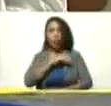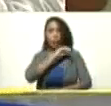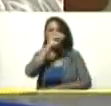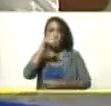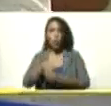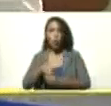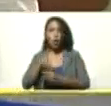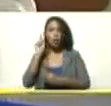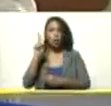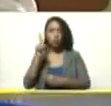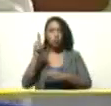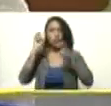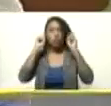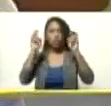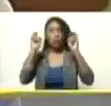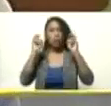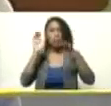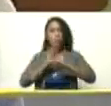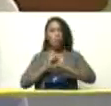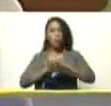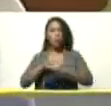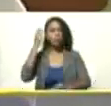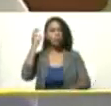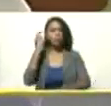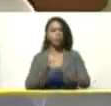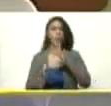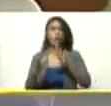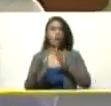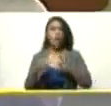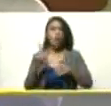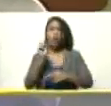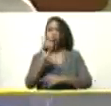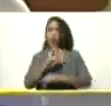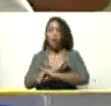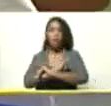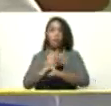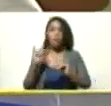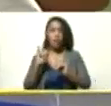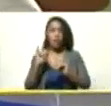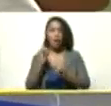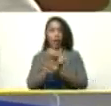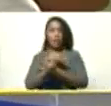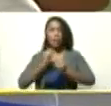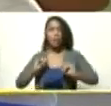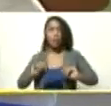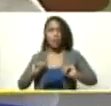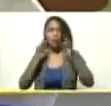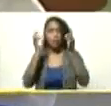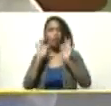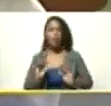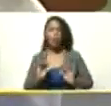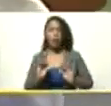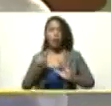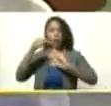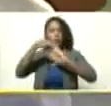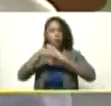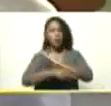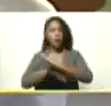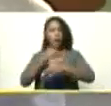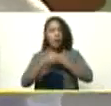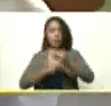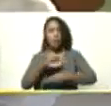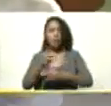sus consecuencias. Porque lamentablemente el colonialismo no acabó con las independencias formales. Fueron profundamente